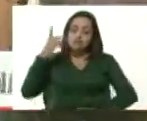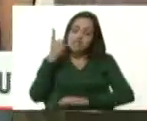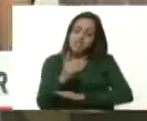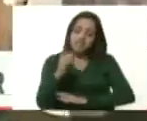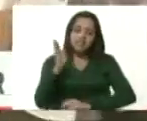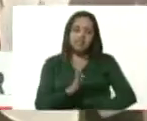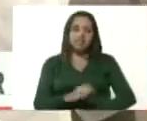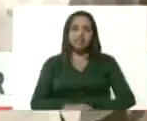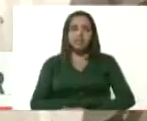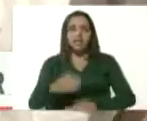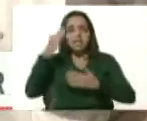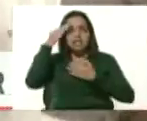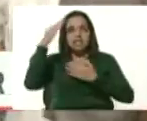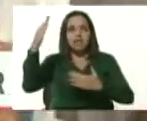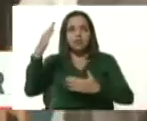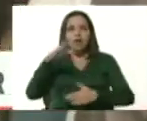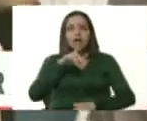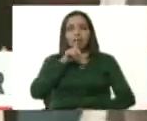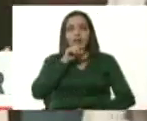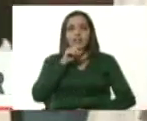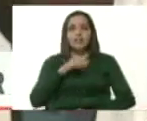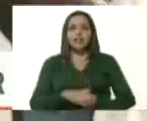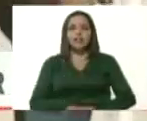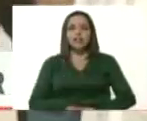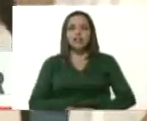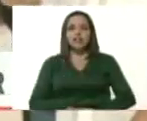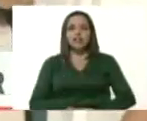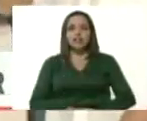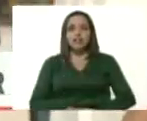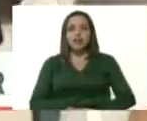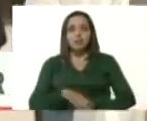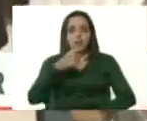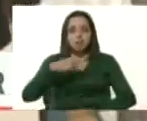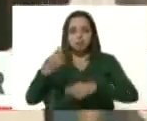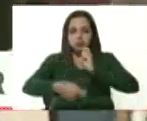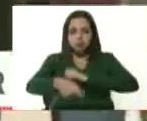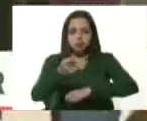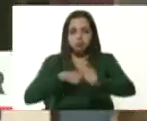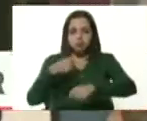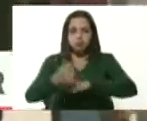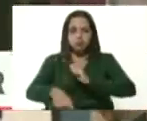Mi saludo a los cardenales del éxito. Un aplauso, vale, a los cardenales del éxito.